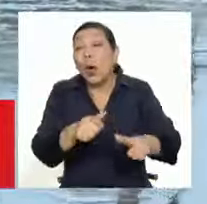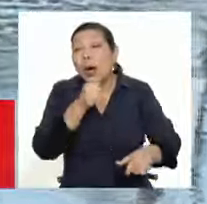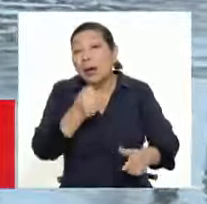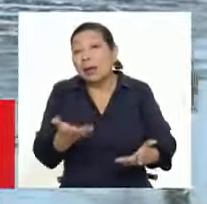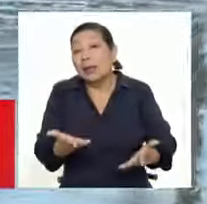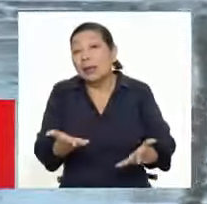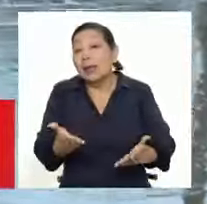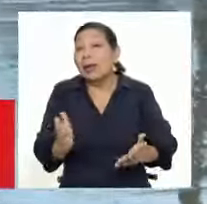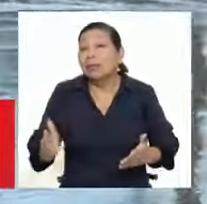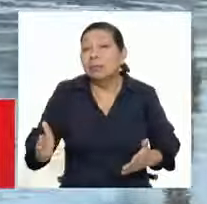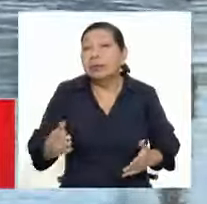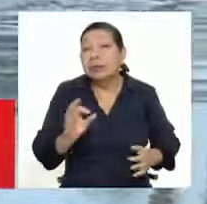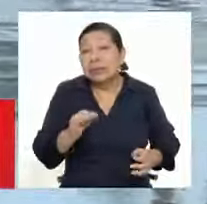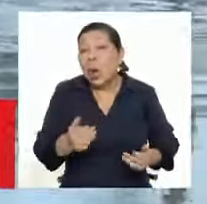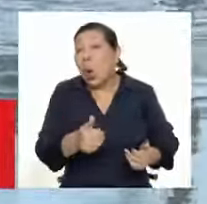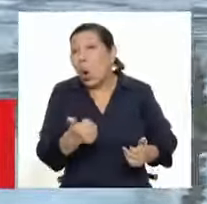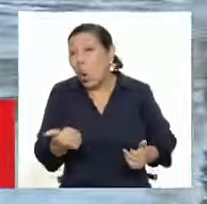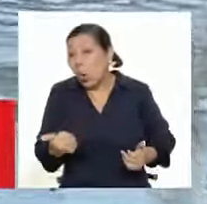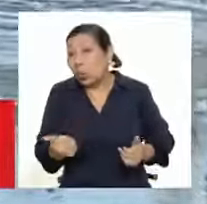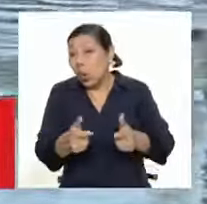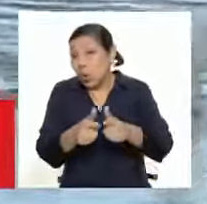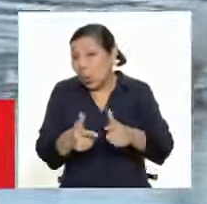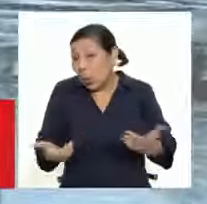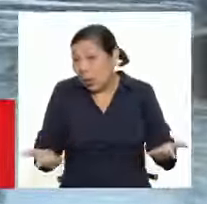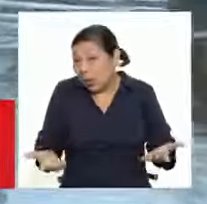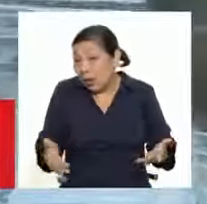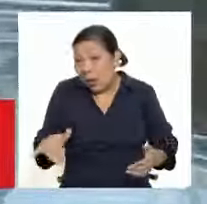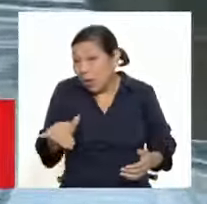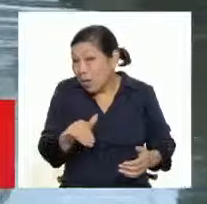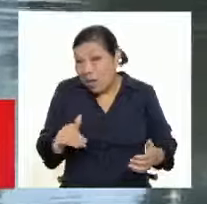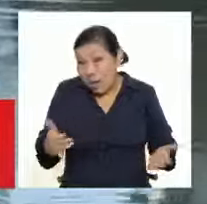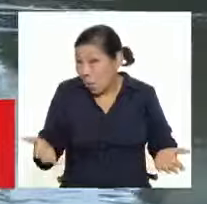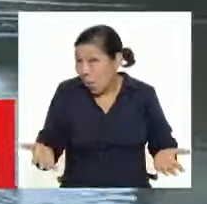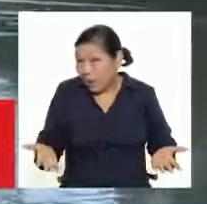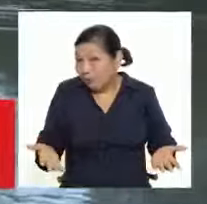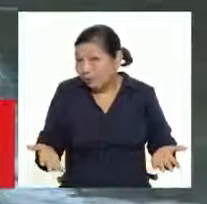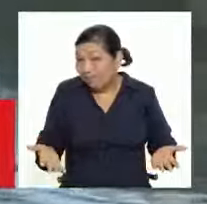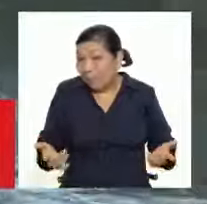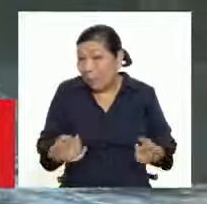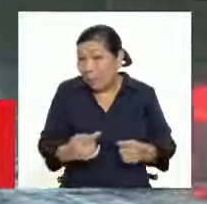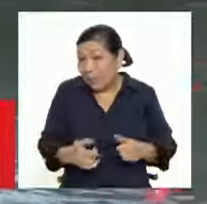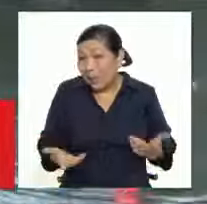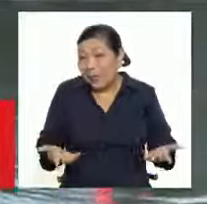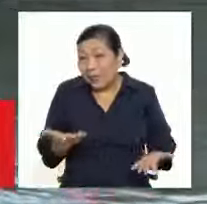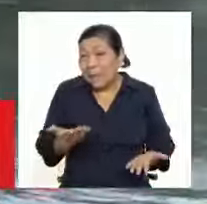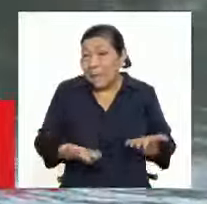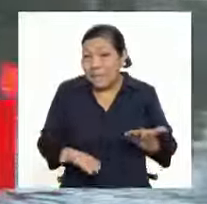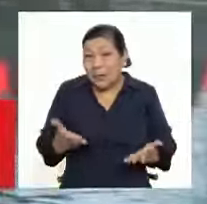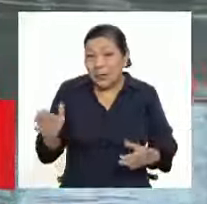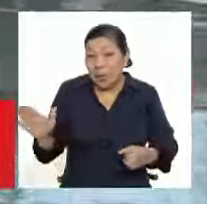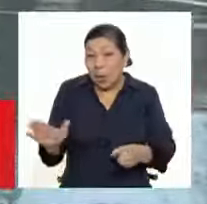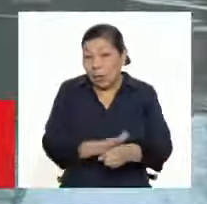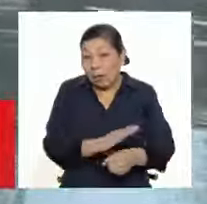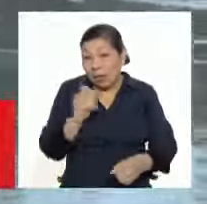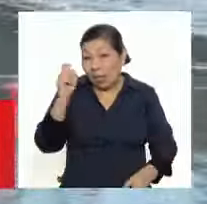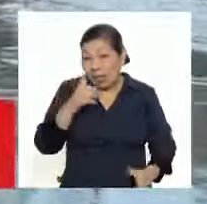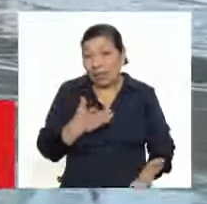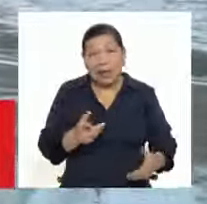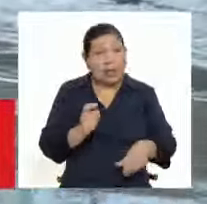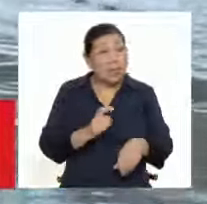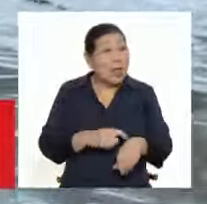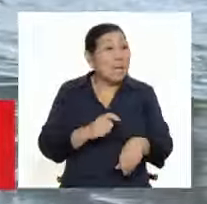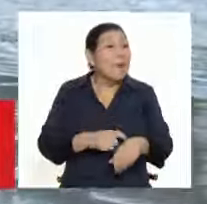avenida separadora industrial para ver si encuentras otro punto igual que ese o quizás en situaciones más complejas, ¿no? Va a llegar un